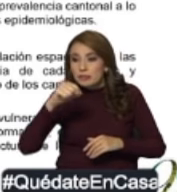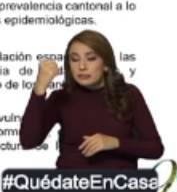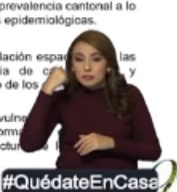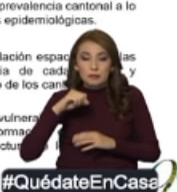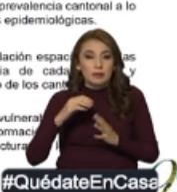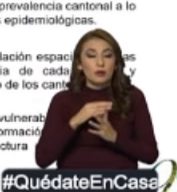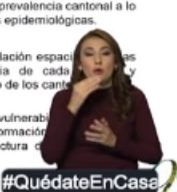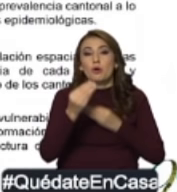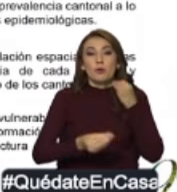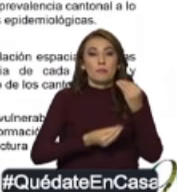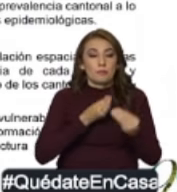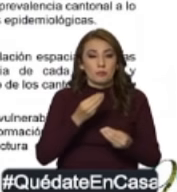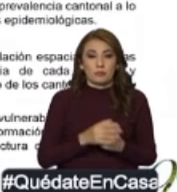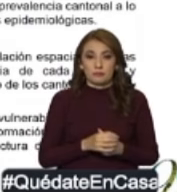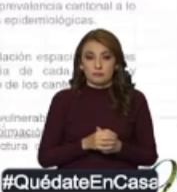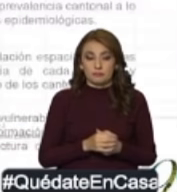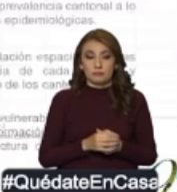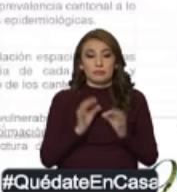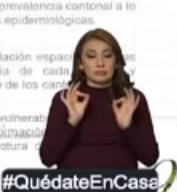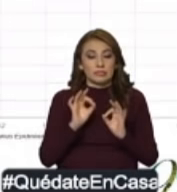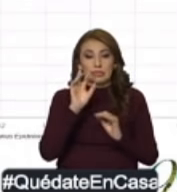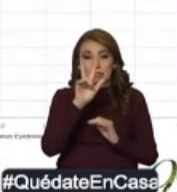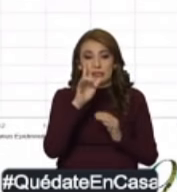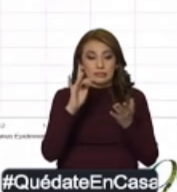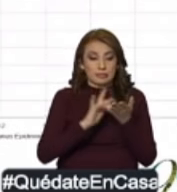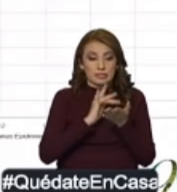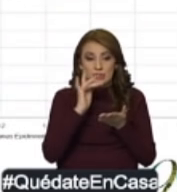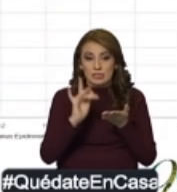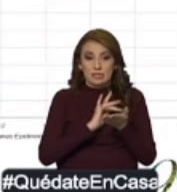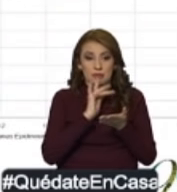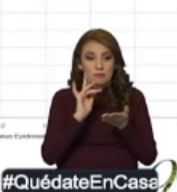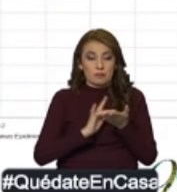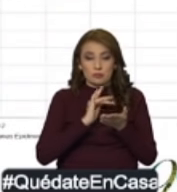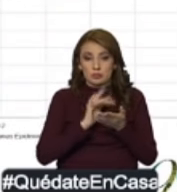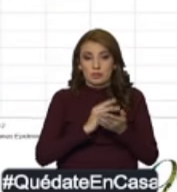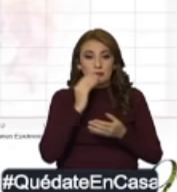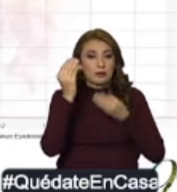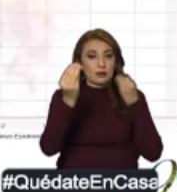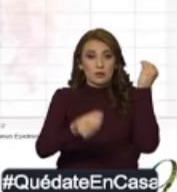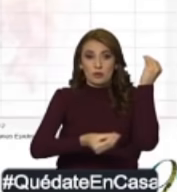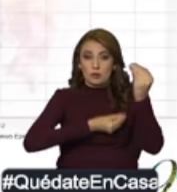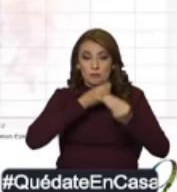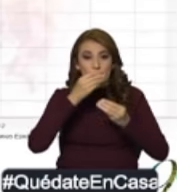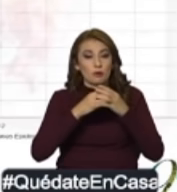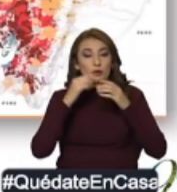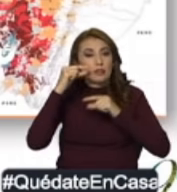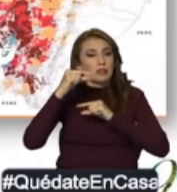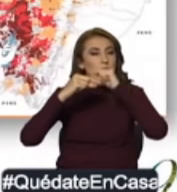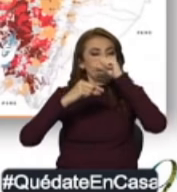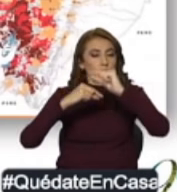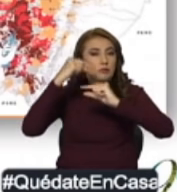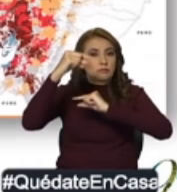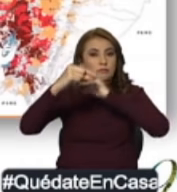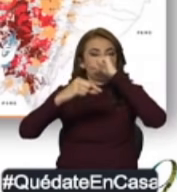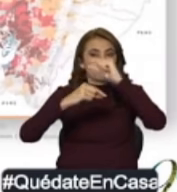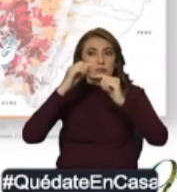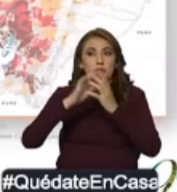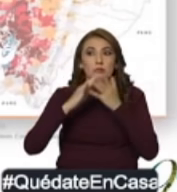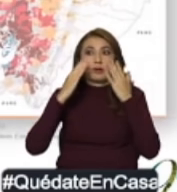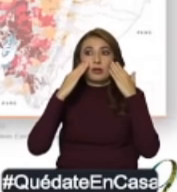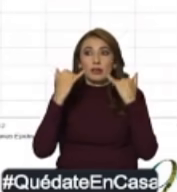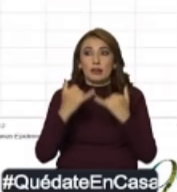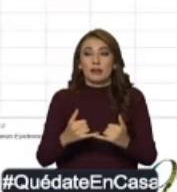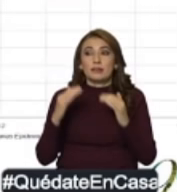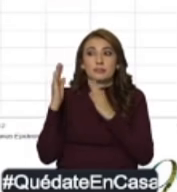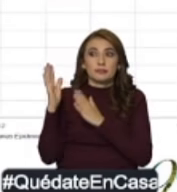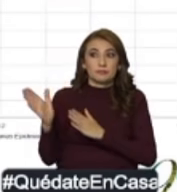de ambos. En esta diapositiva quiero mostrarles cómo ha ido evolucionando el número de